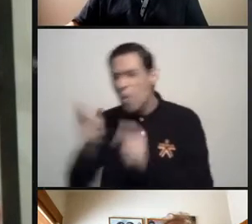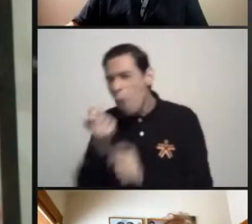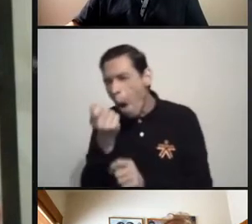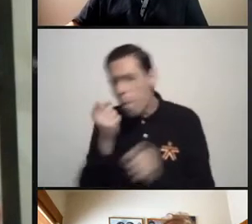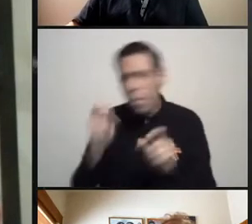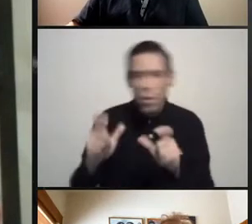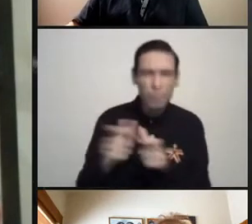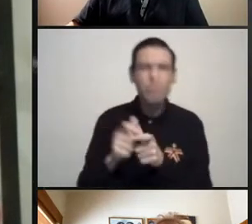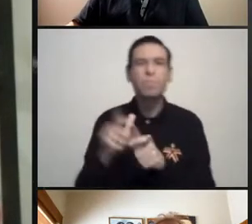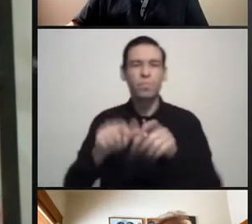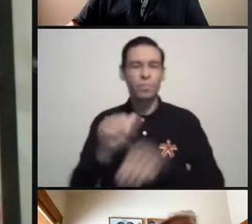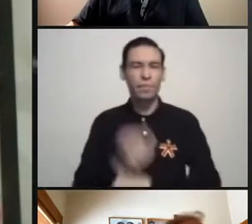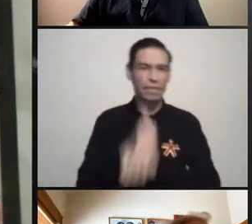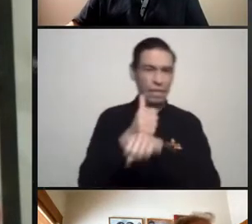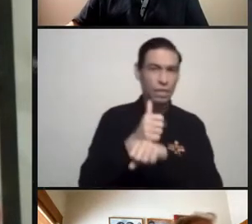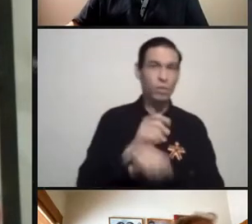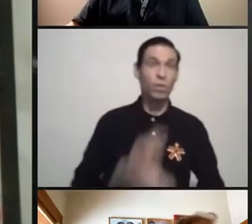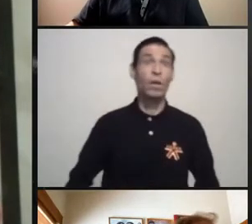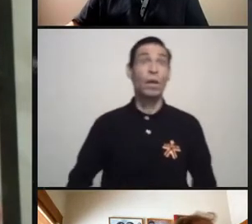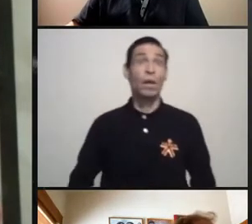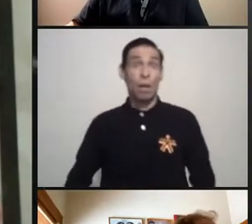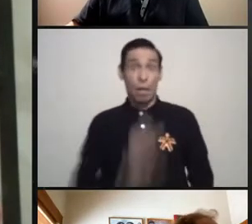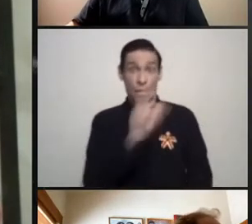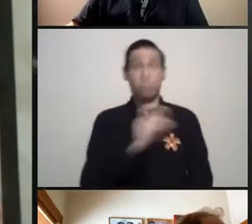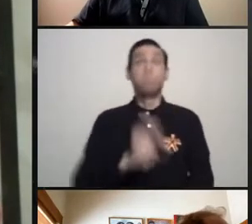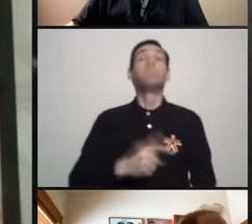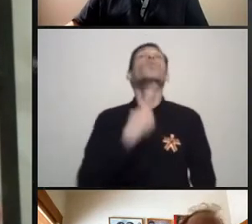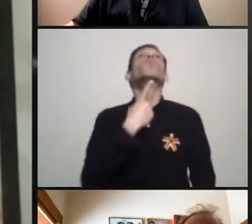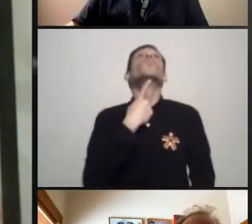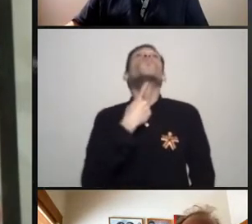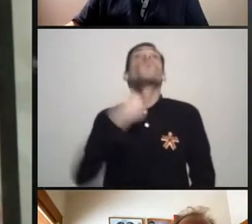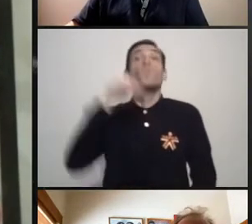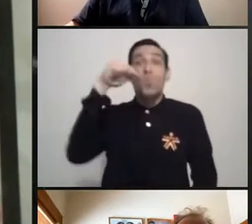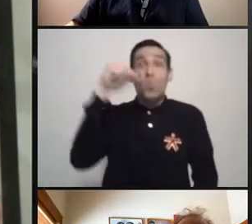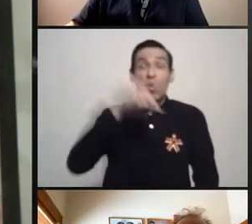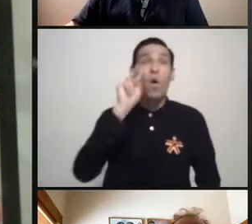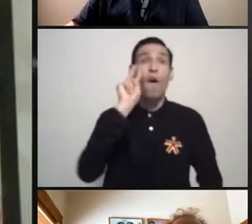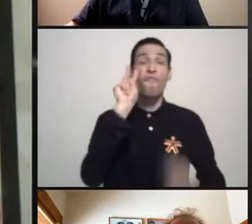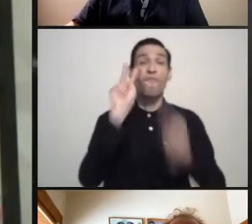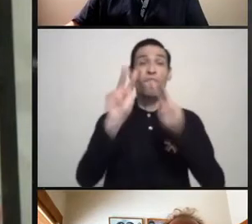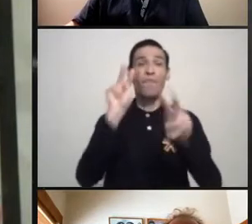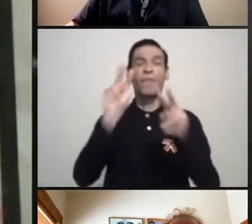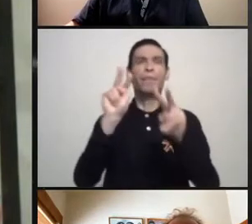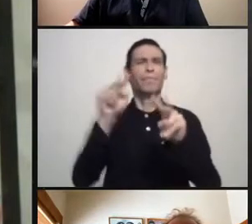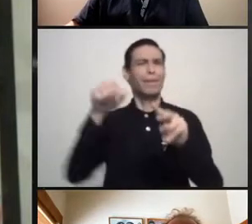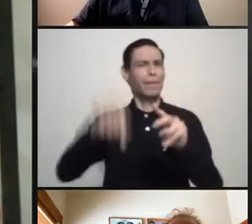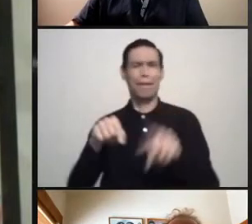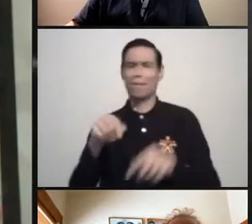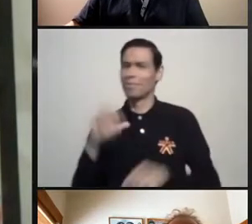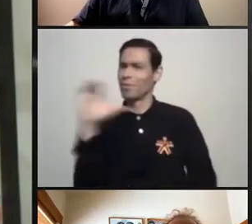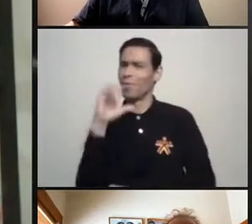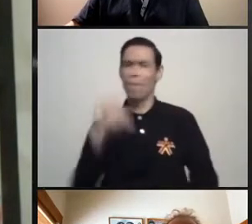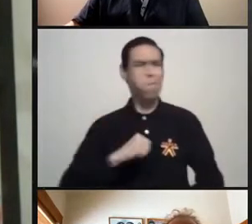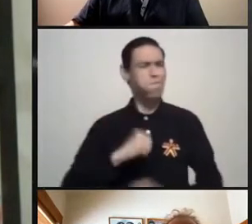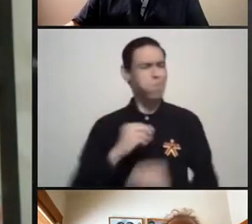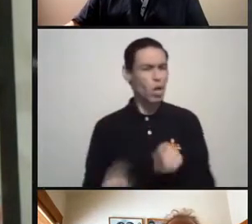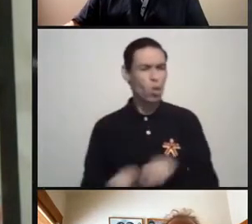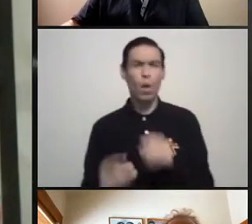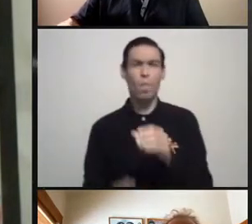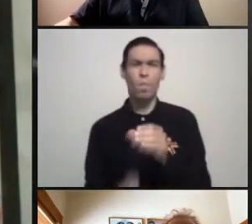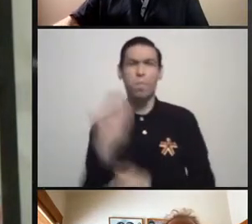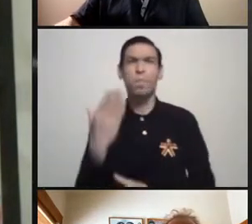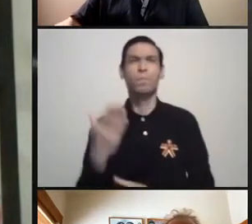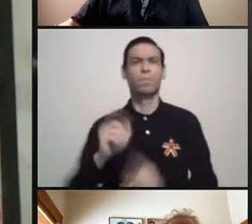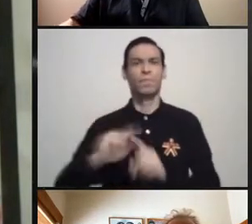realmente es un género muy apetecido por el público colombiano, pero por alguna razón no lo hemos producido tanto. O sea, distinto, por ejemplo, un país